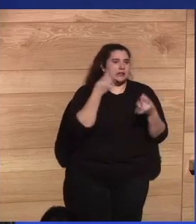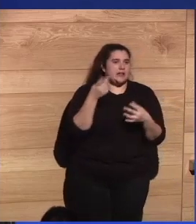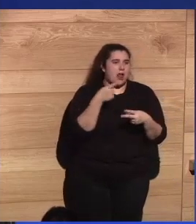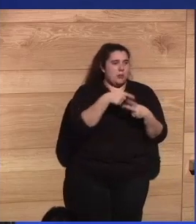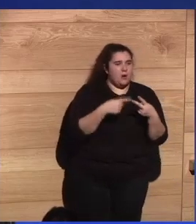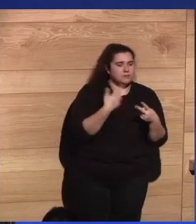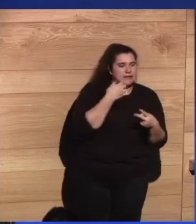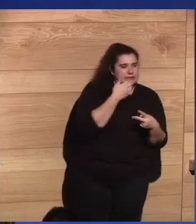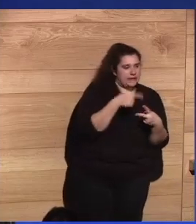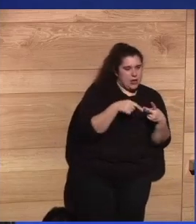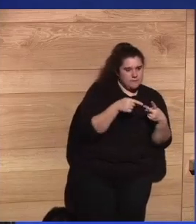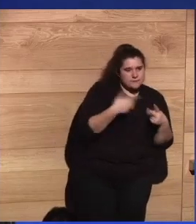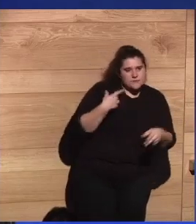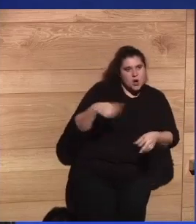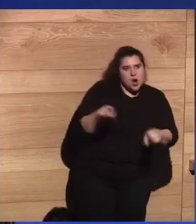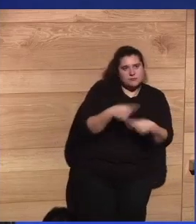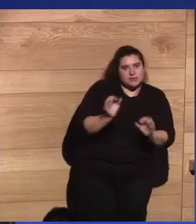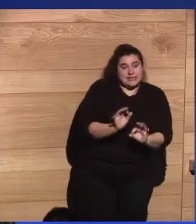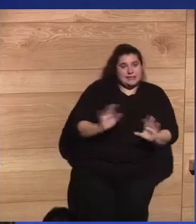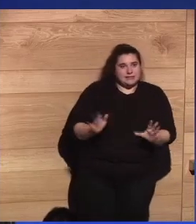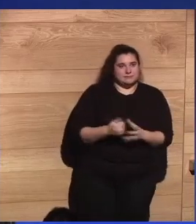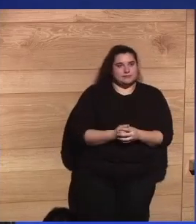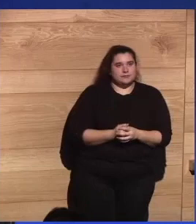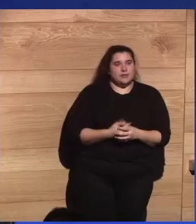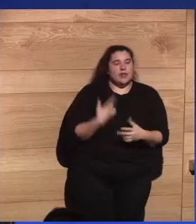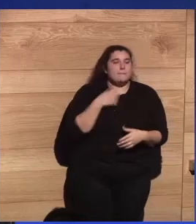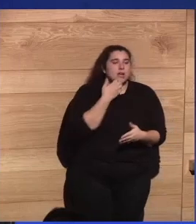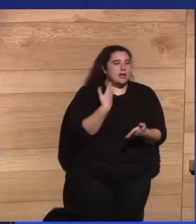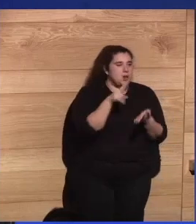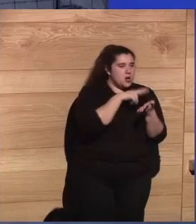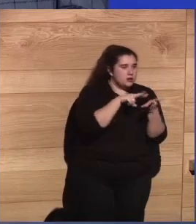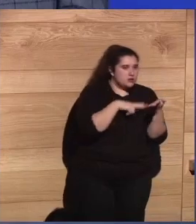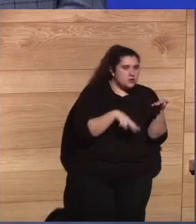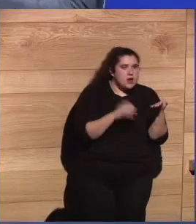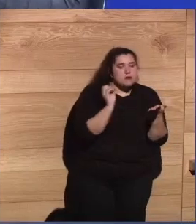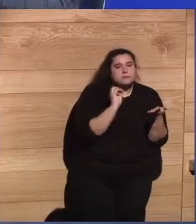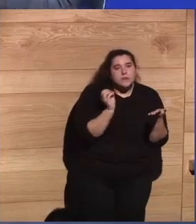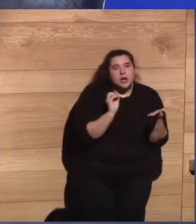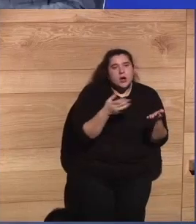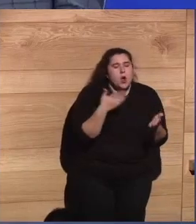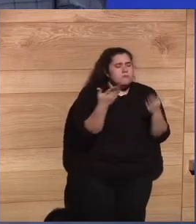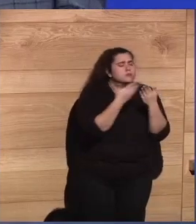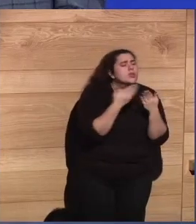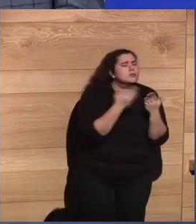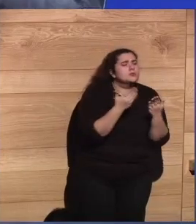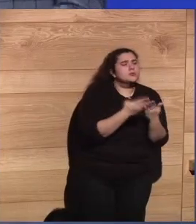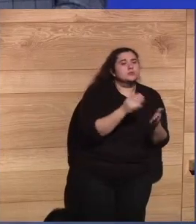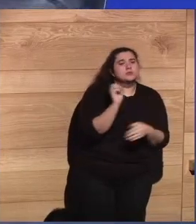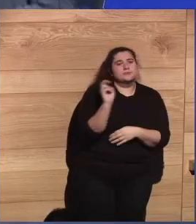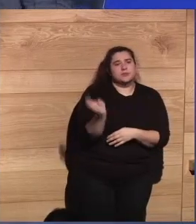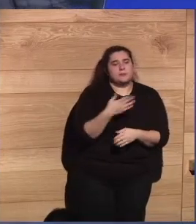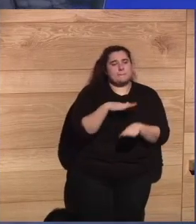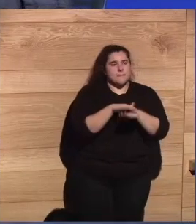con música, inclusive actividades como la lectura o el estudio, por ejemplo. Ahí se